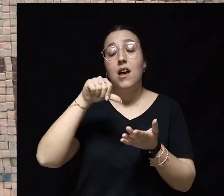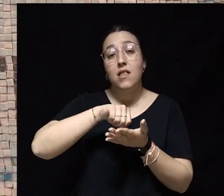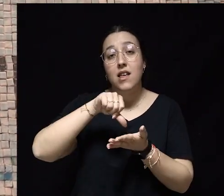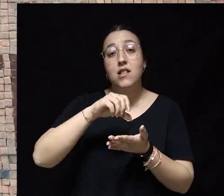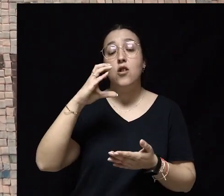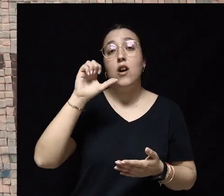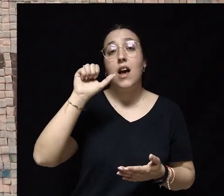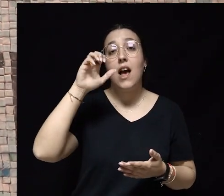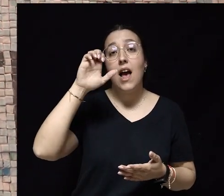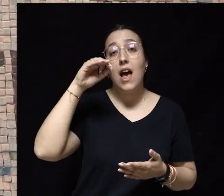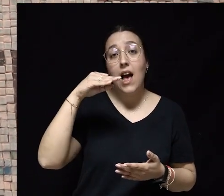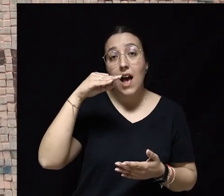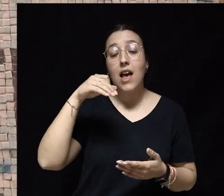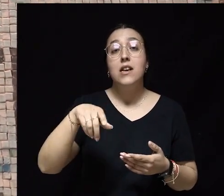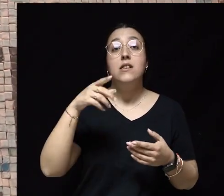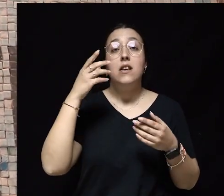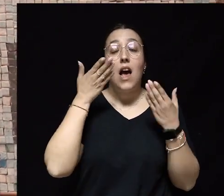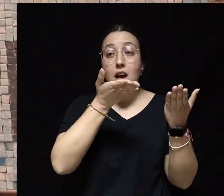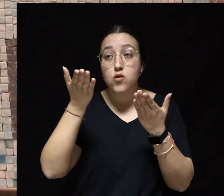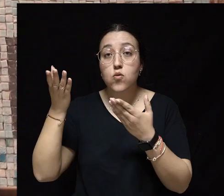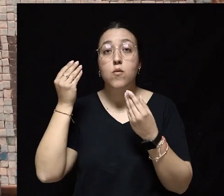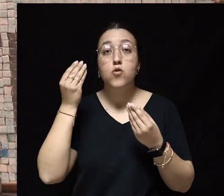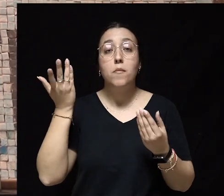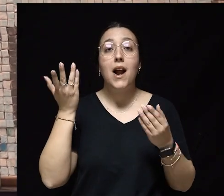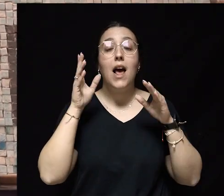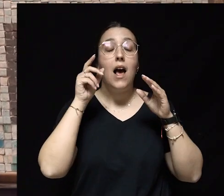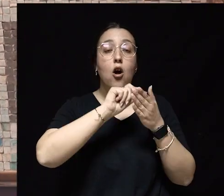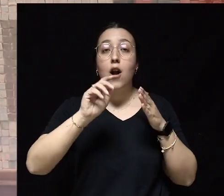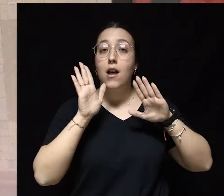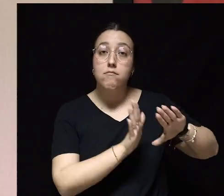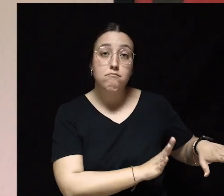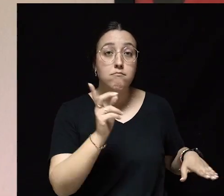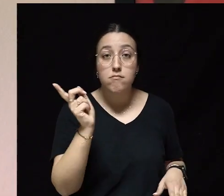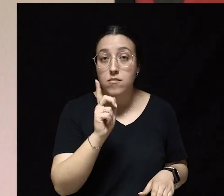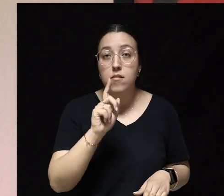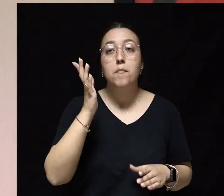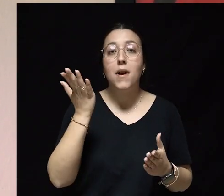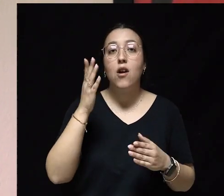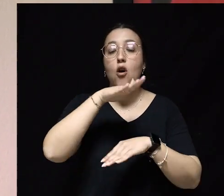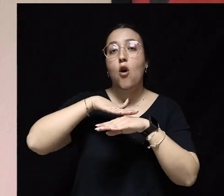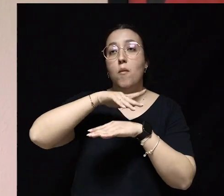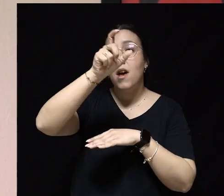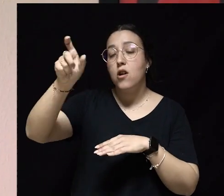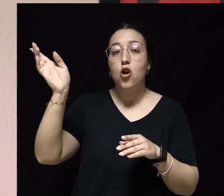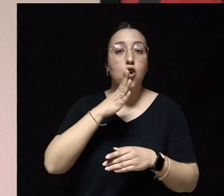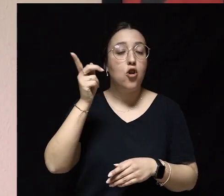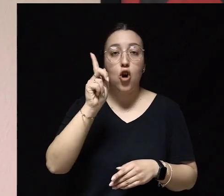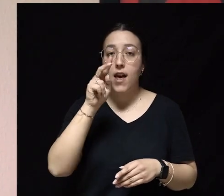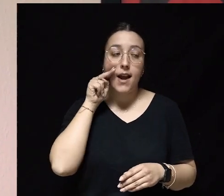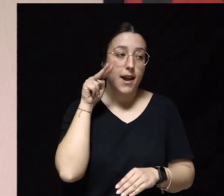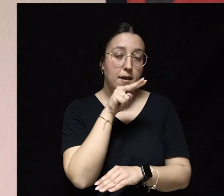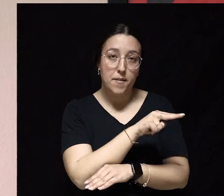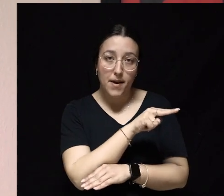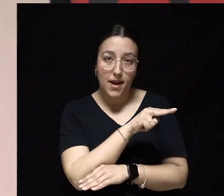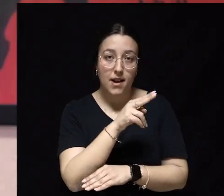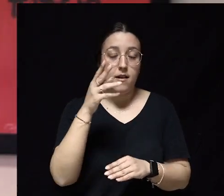todo lo contrario. Los centros CAES que han logrado reducir el absentismo a 0 y el fracaso escolar ya no